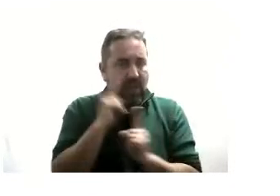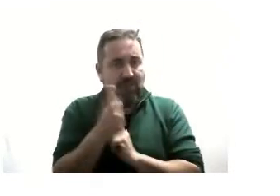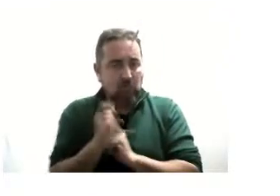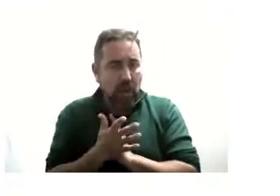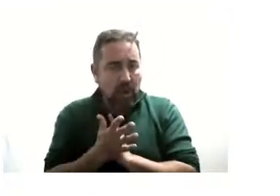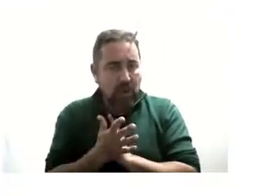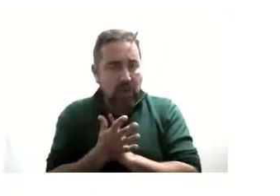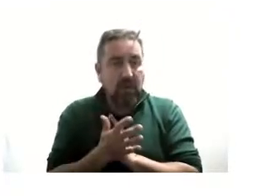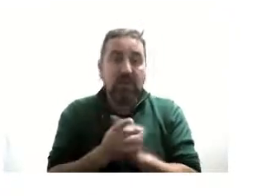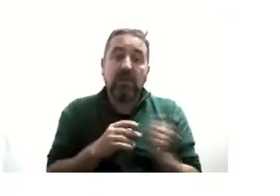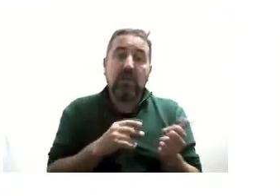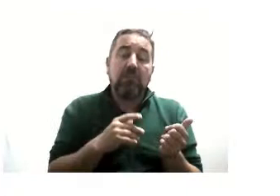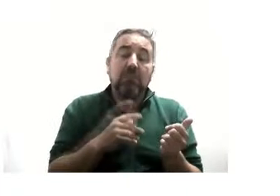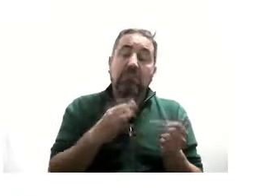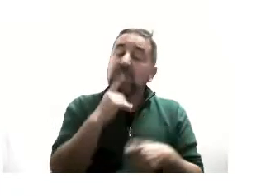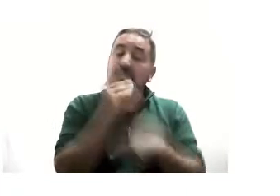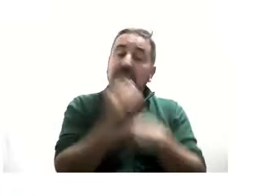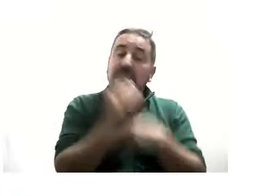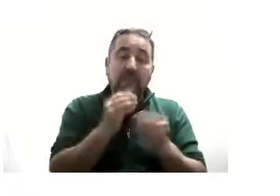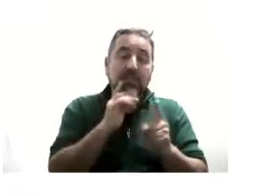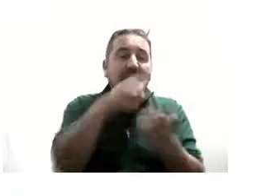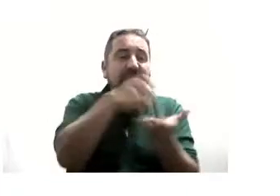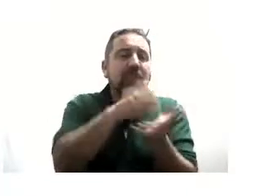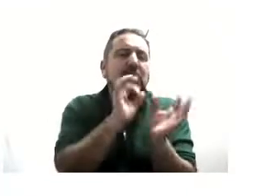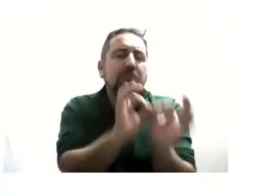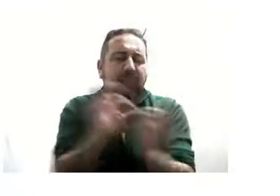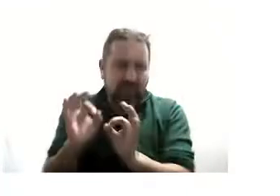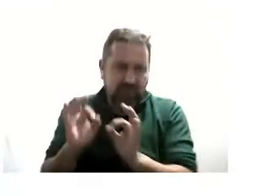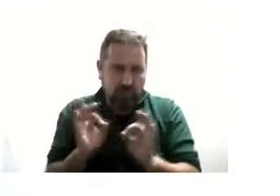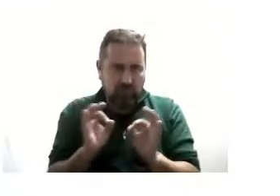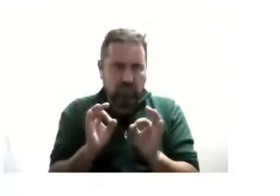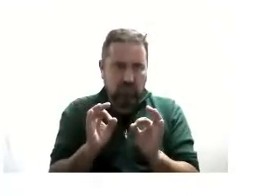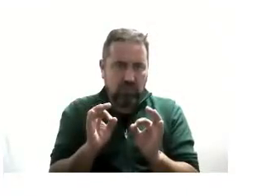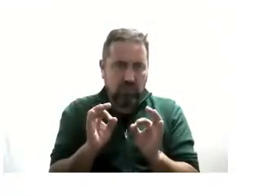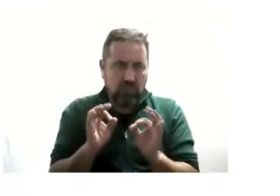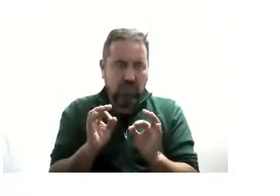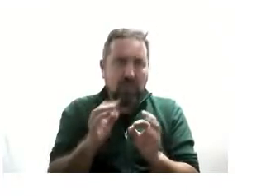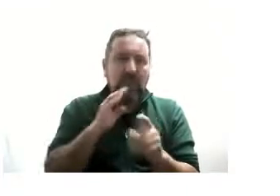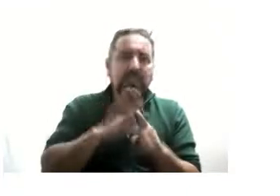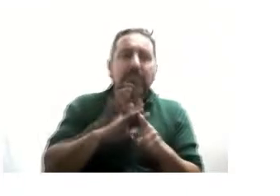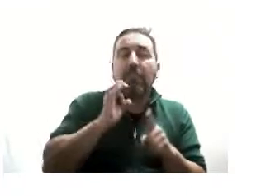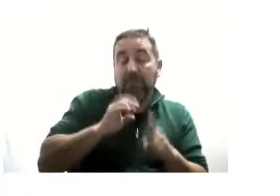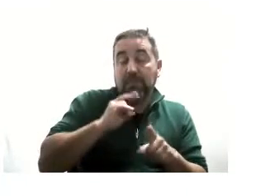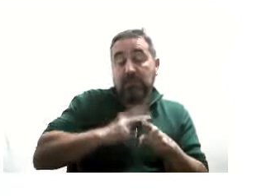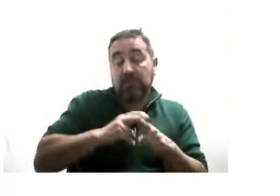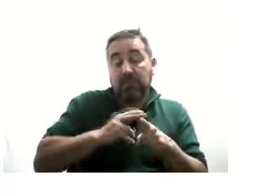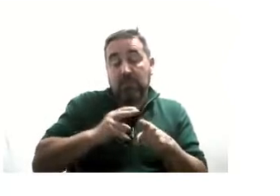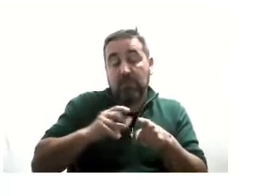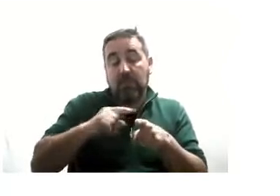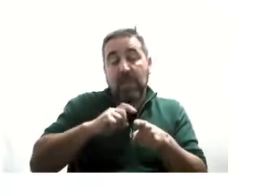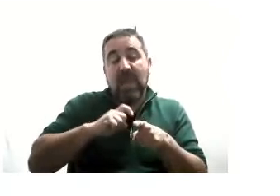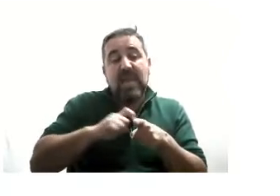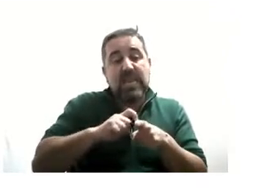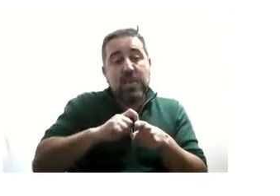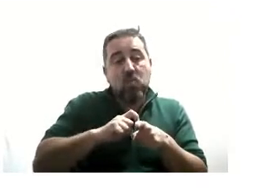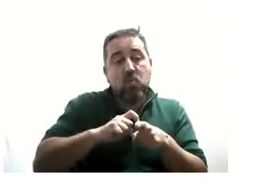que generalmente solo se realiza en centros muy específicos en los que tenemos otoneurocirugía. Esto es un ejemplo de